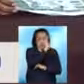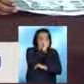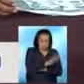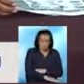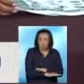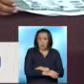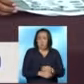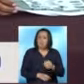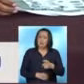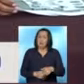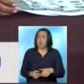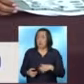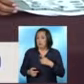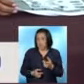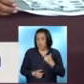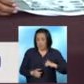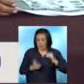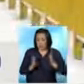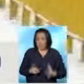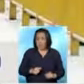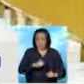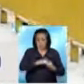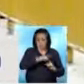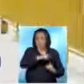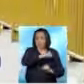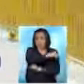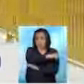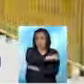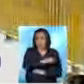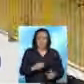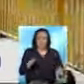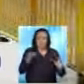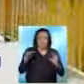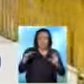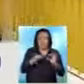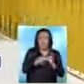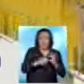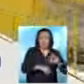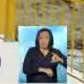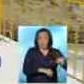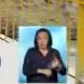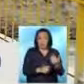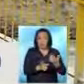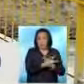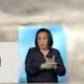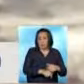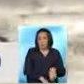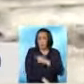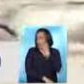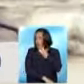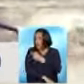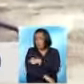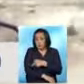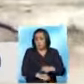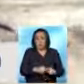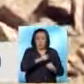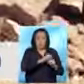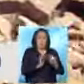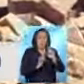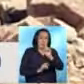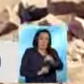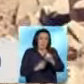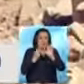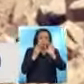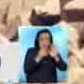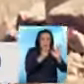puente. Según el alcalde, el puente que unía a los distritos de San Juan del Urigancho con el Agustino es uno de los 177 que se cayeron